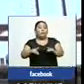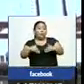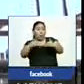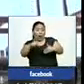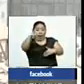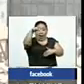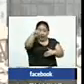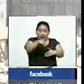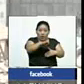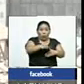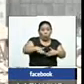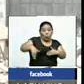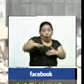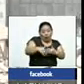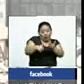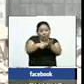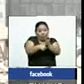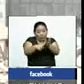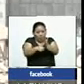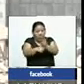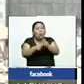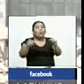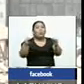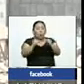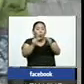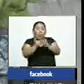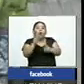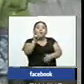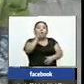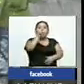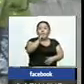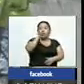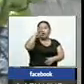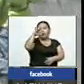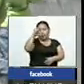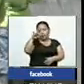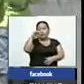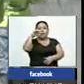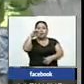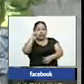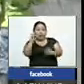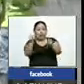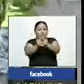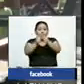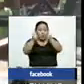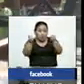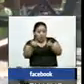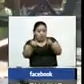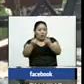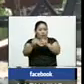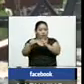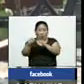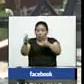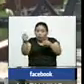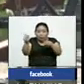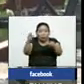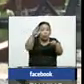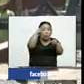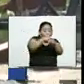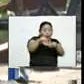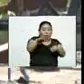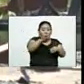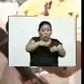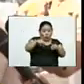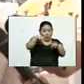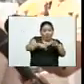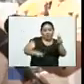urbano que impulsa la comuna capitalina, se invertirán 180 millones de dólares de fondos públicos y privados en la zona oriental de San